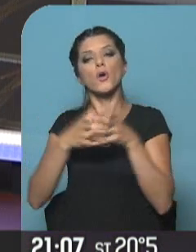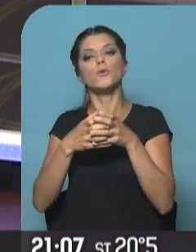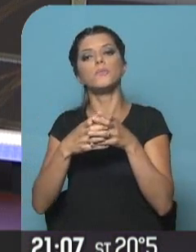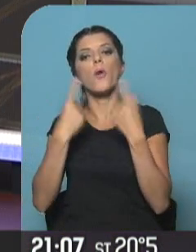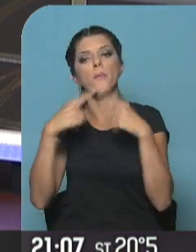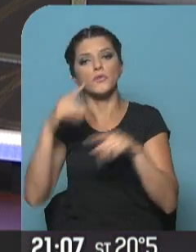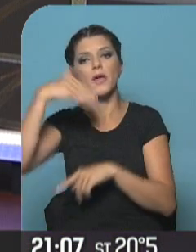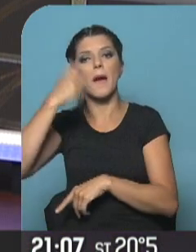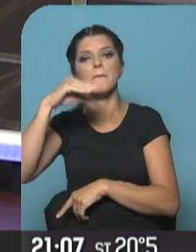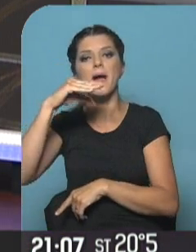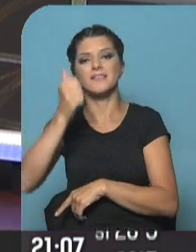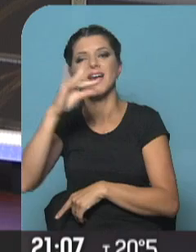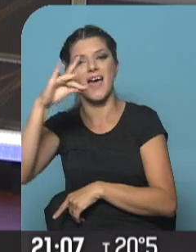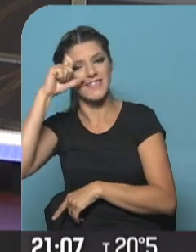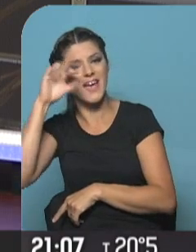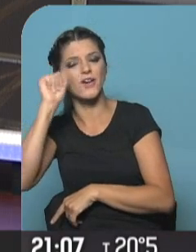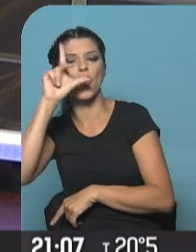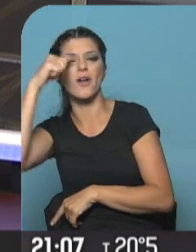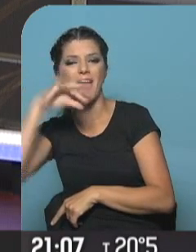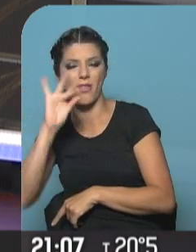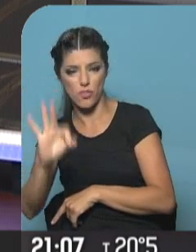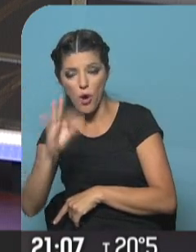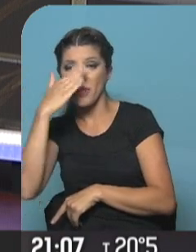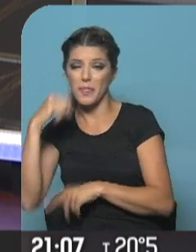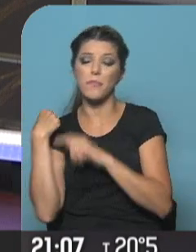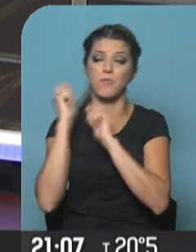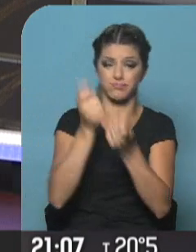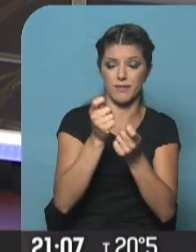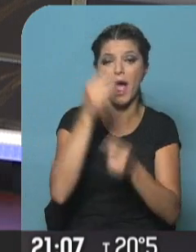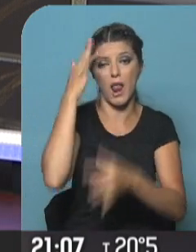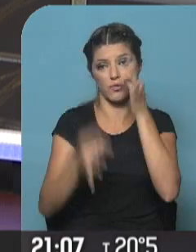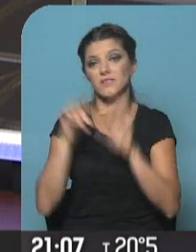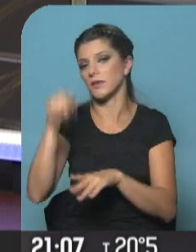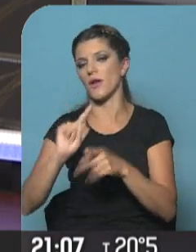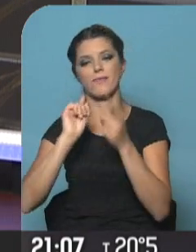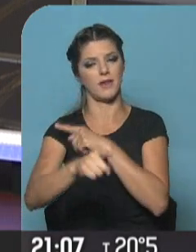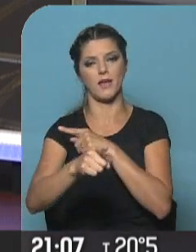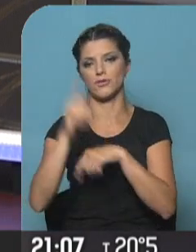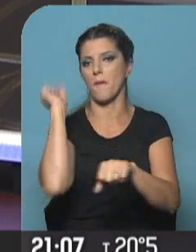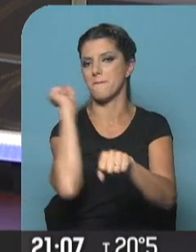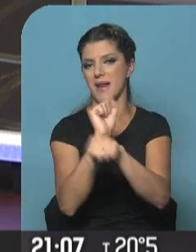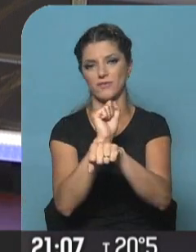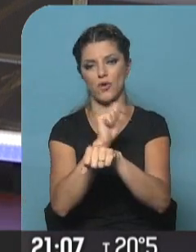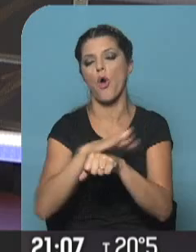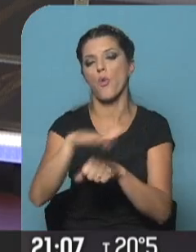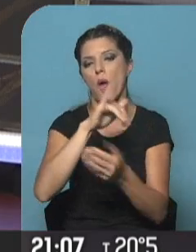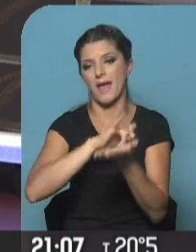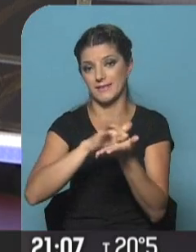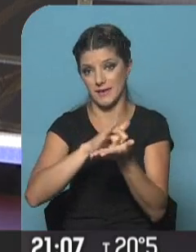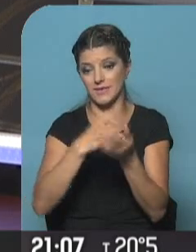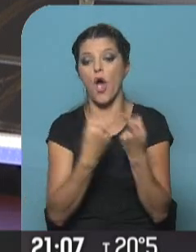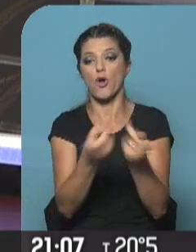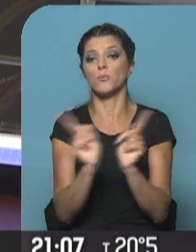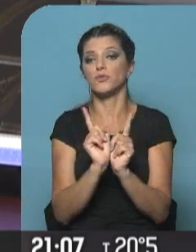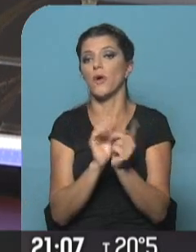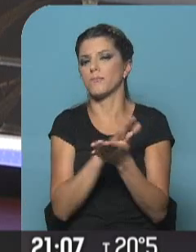los tribunales y ahora al penal, concretamente al pabellón de corruptos de Ezeiza. Una resolución, la de hoy,